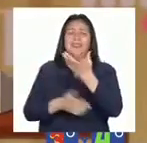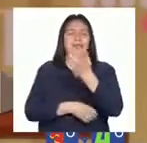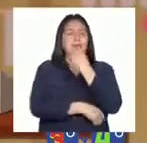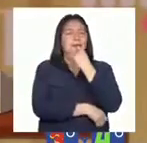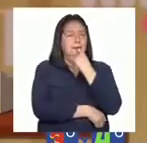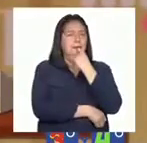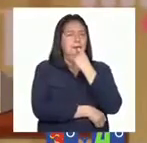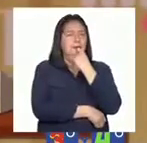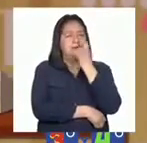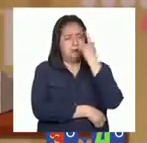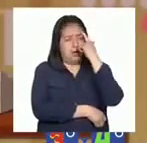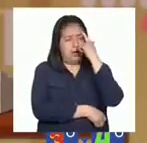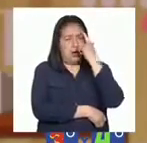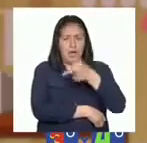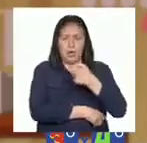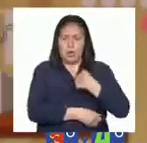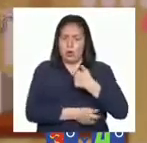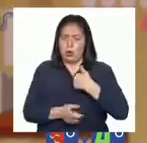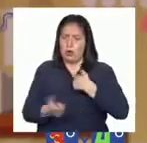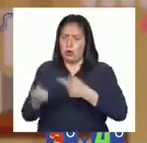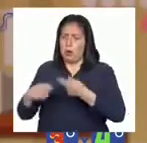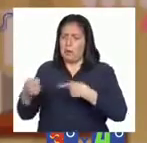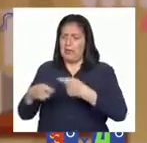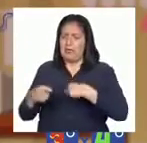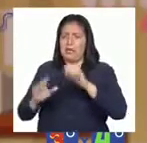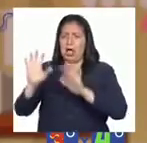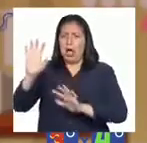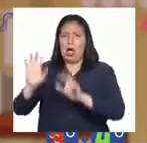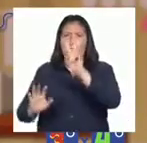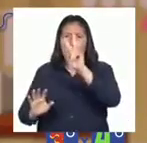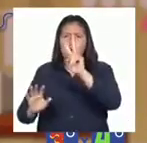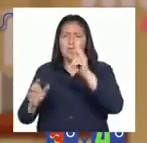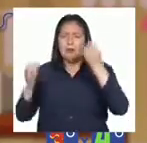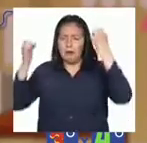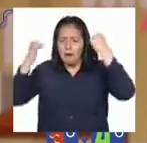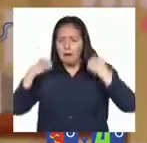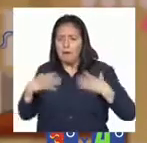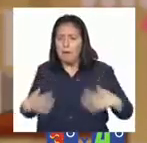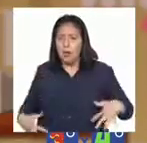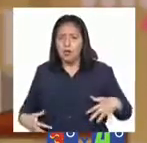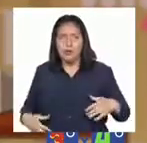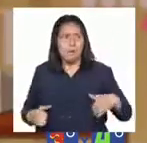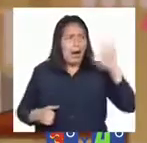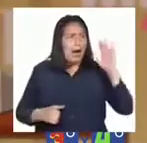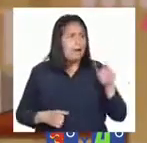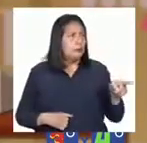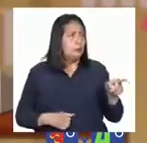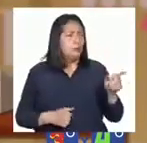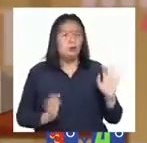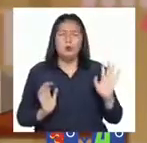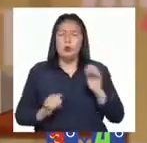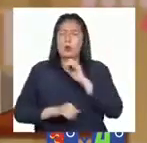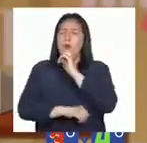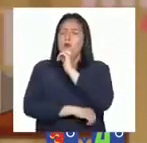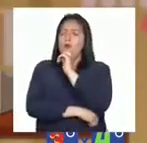y entonces recuerda que ella vendió 12 ponchos más que su hermana Quilla.